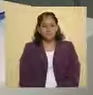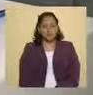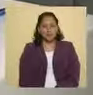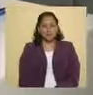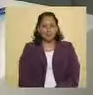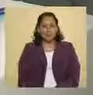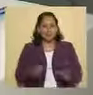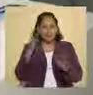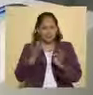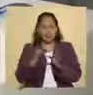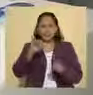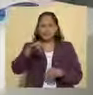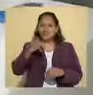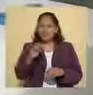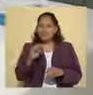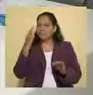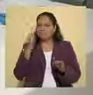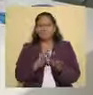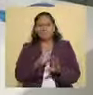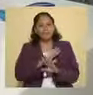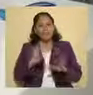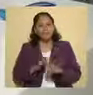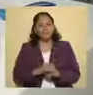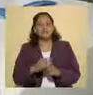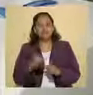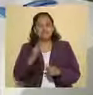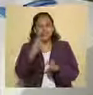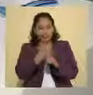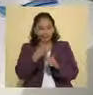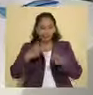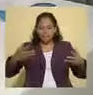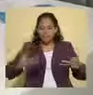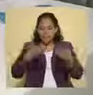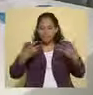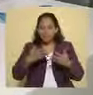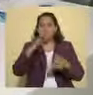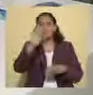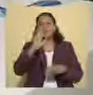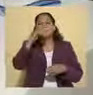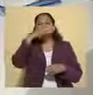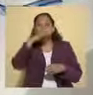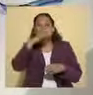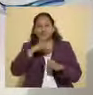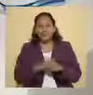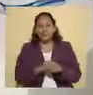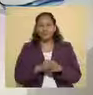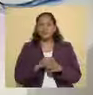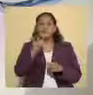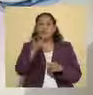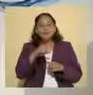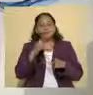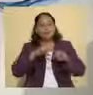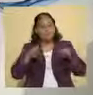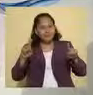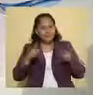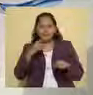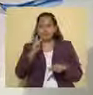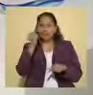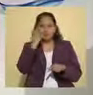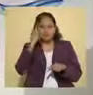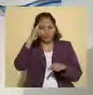listo la Katy ya estamos listos primero una ensalada pozolera algo diferente Pero bueno